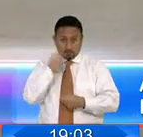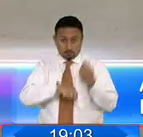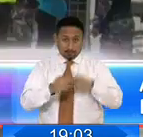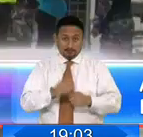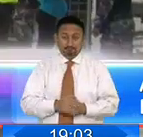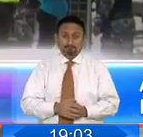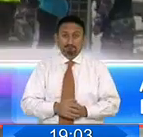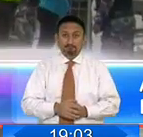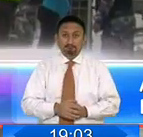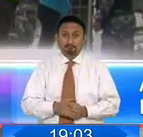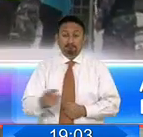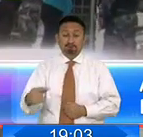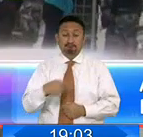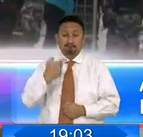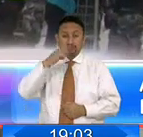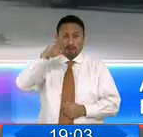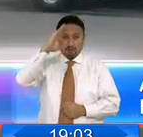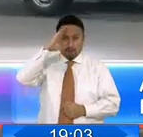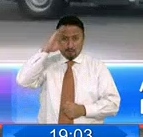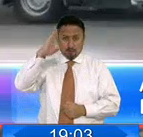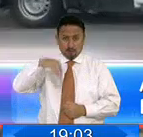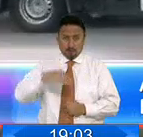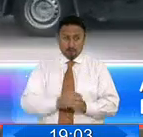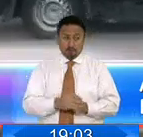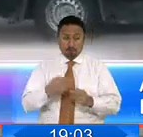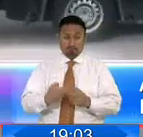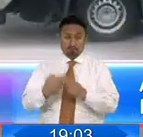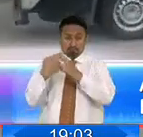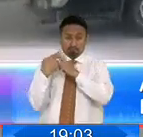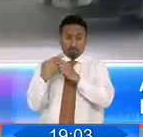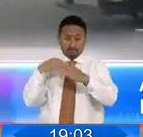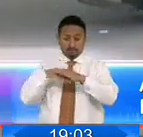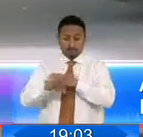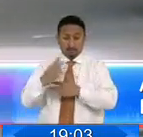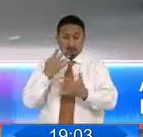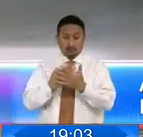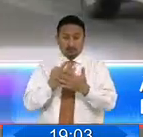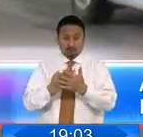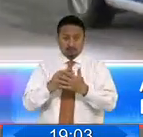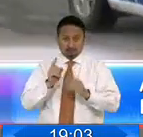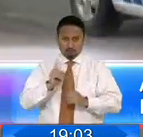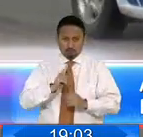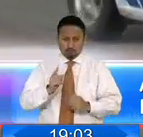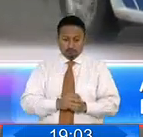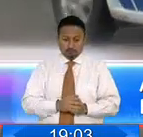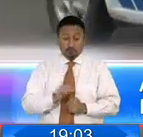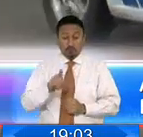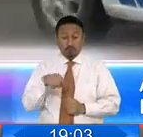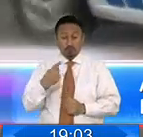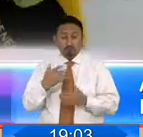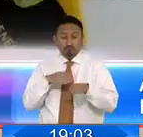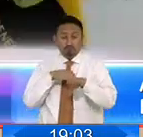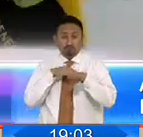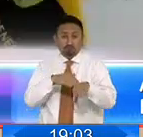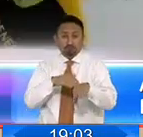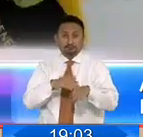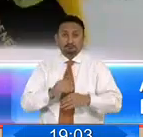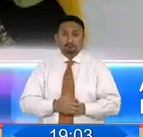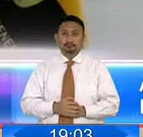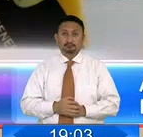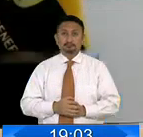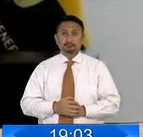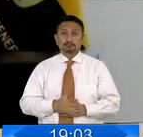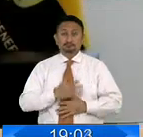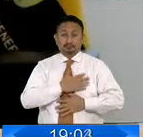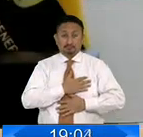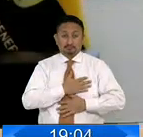enfatizó que la policía no está encargada del sistema penitenciario y que sólo brinda un respaldo la única